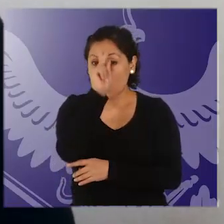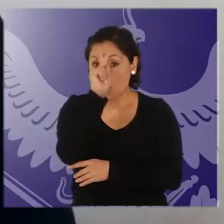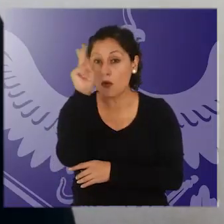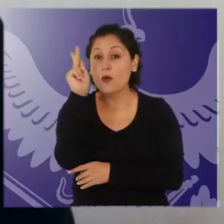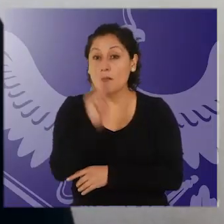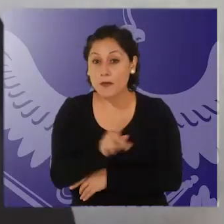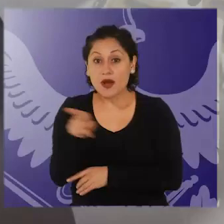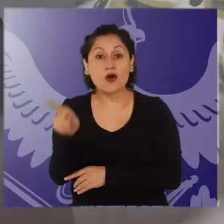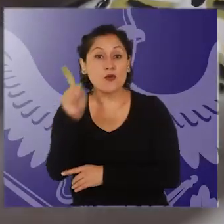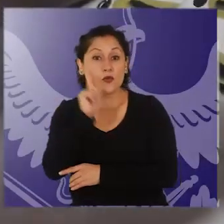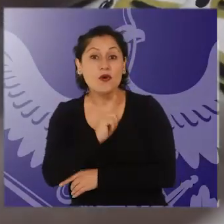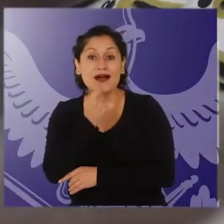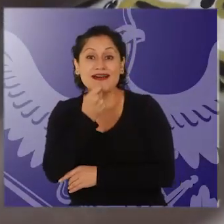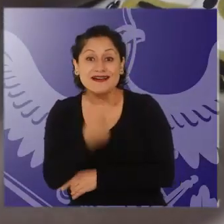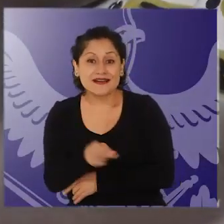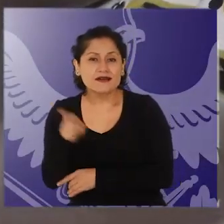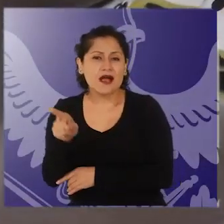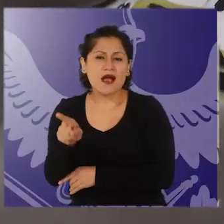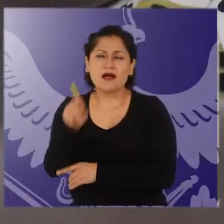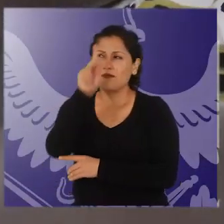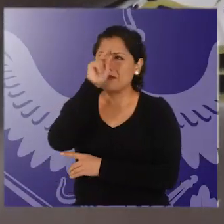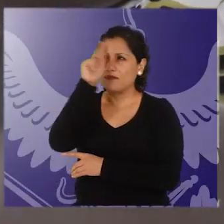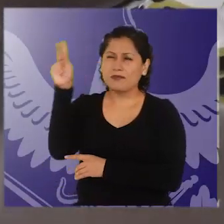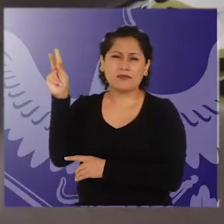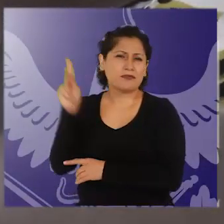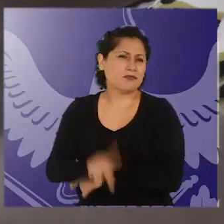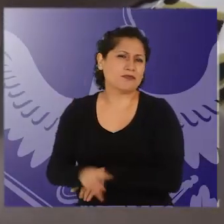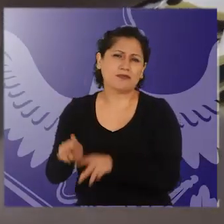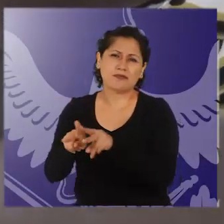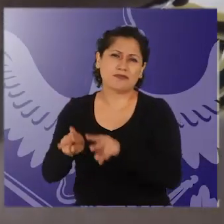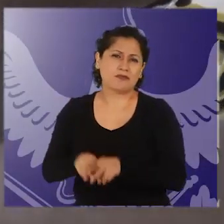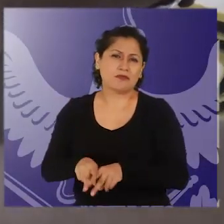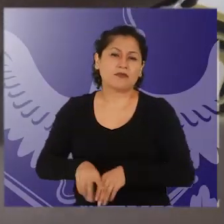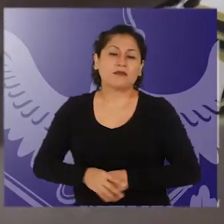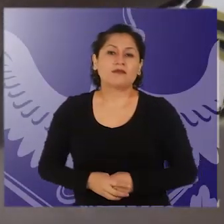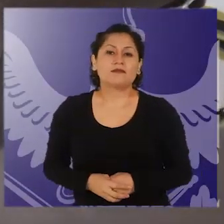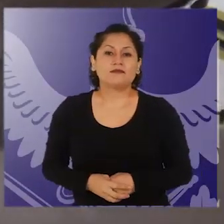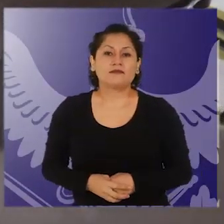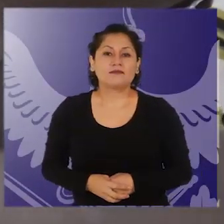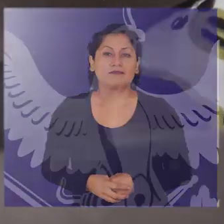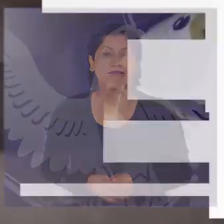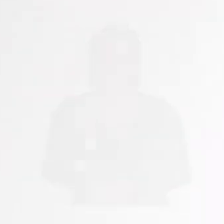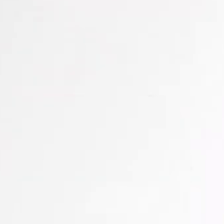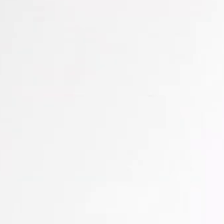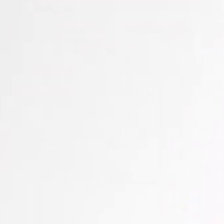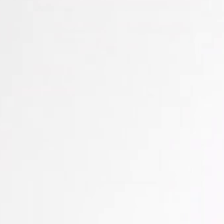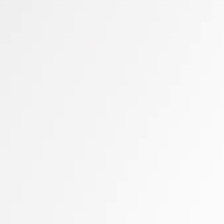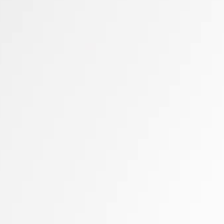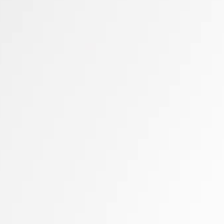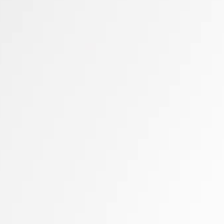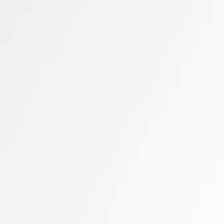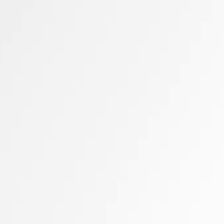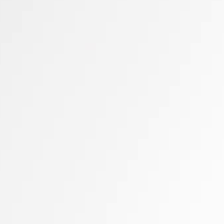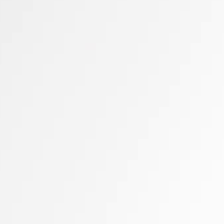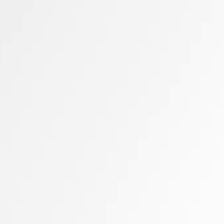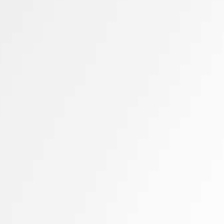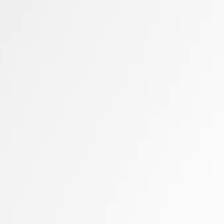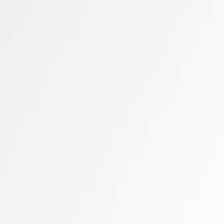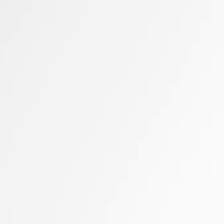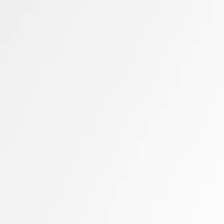todo, sabemos que son las niñas las más vulneradas y discriminadas.